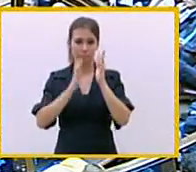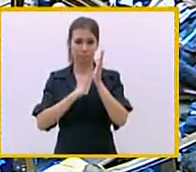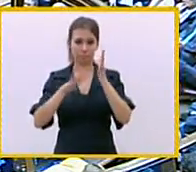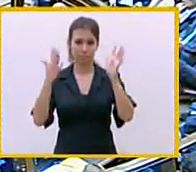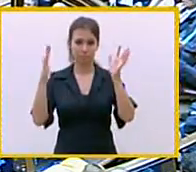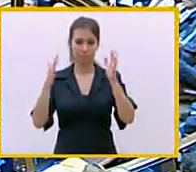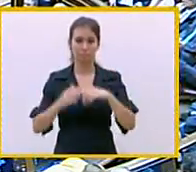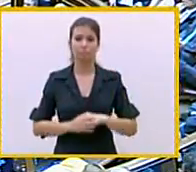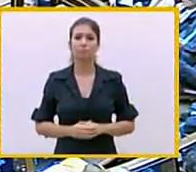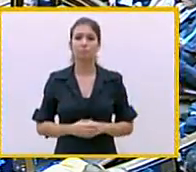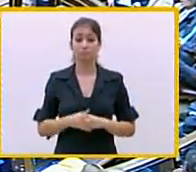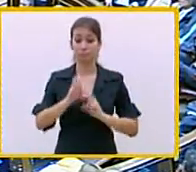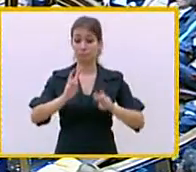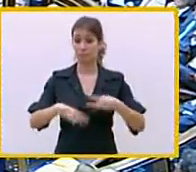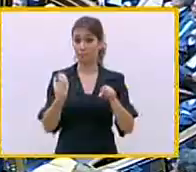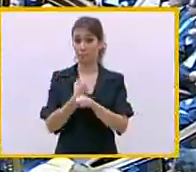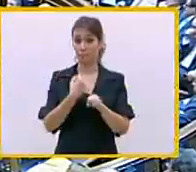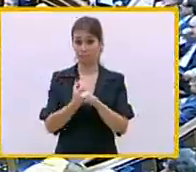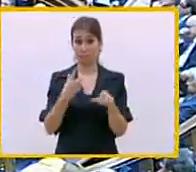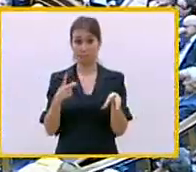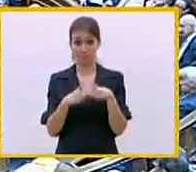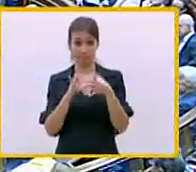no podrá desplegar